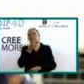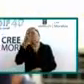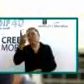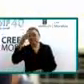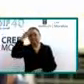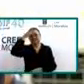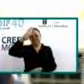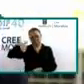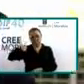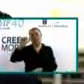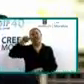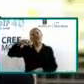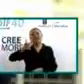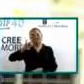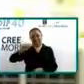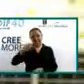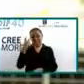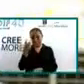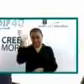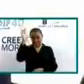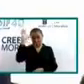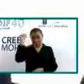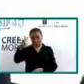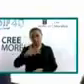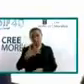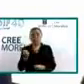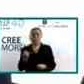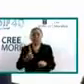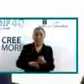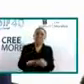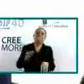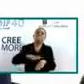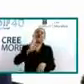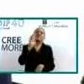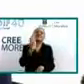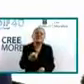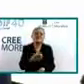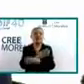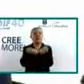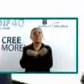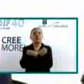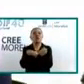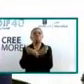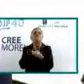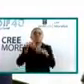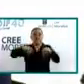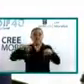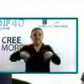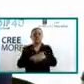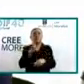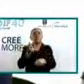un ingrediente: la educación. ¿Por qué la educación frente a la rehabilitación?